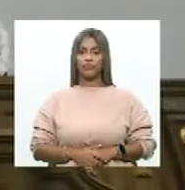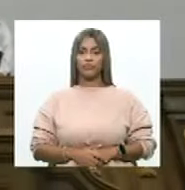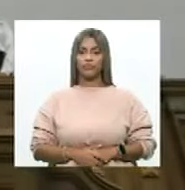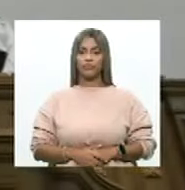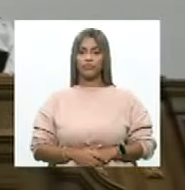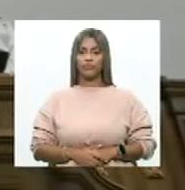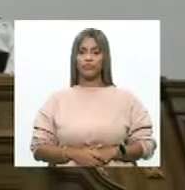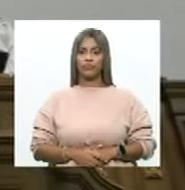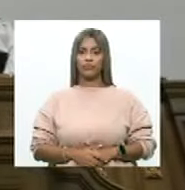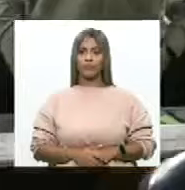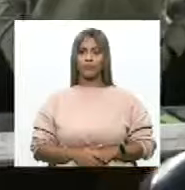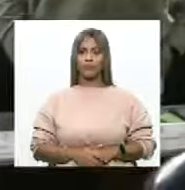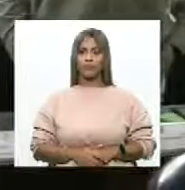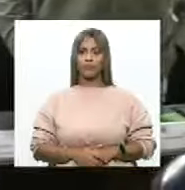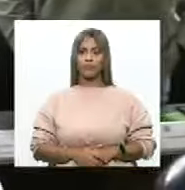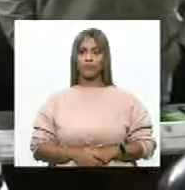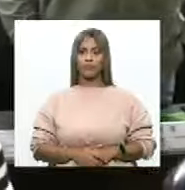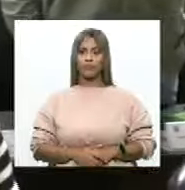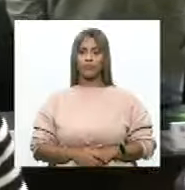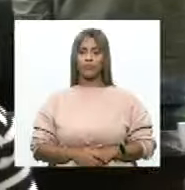Madauka, Baikuyane,